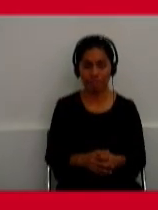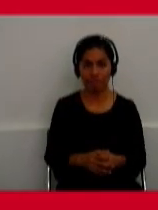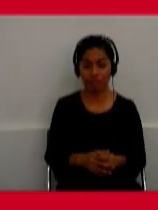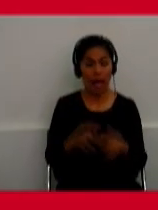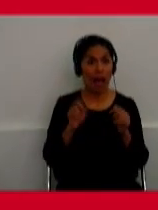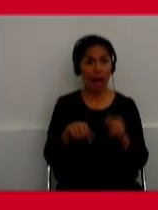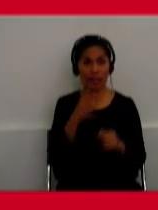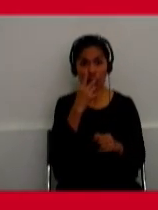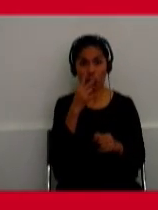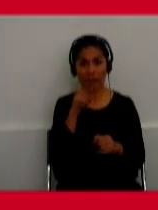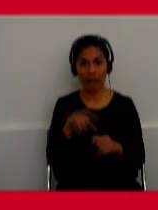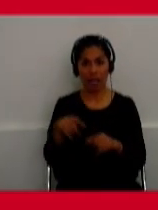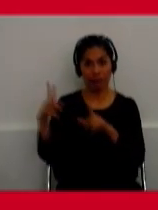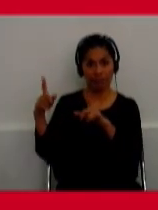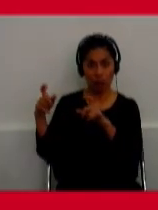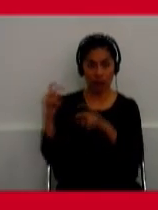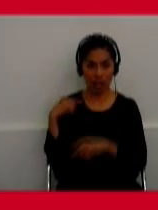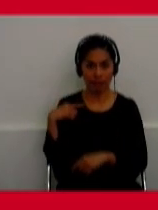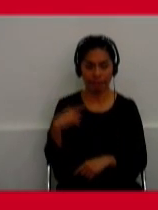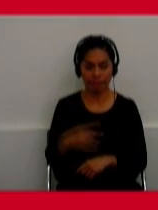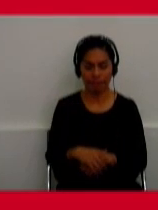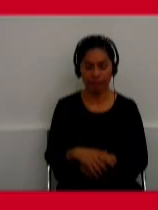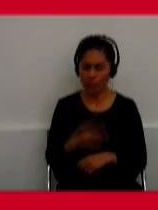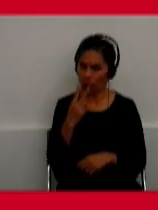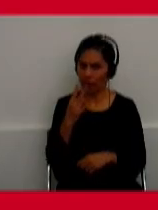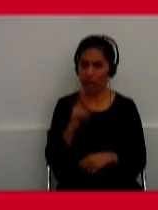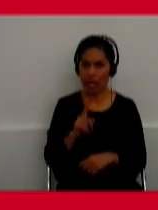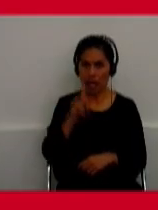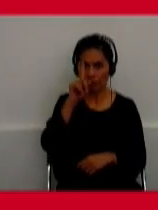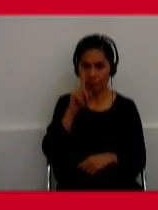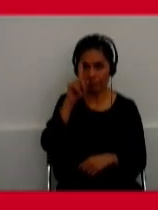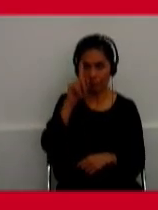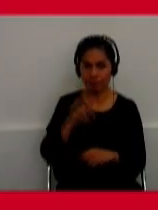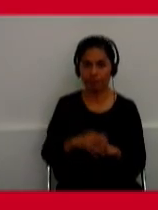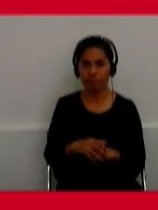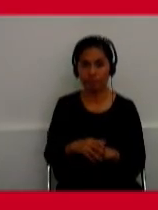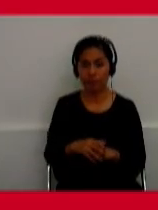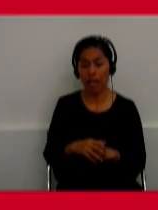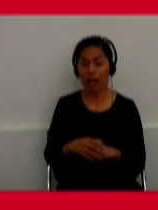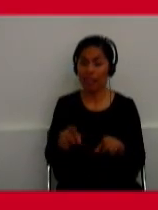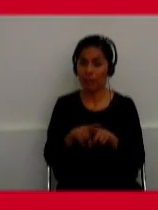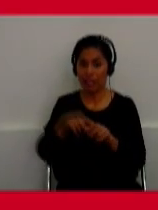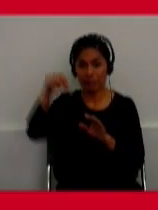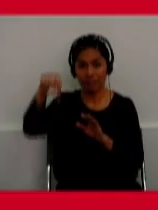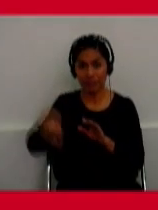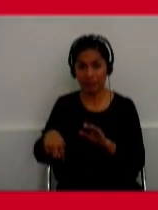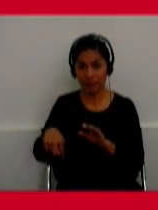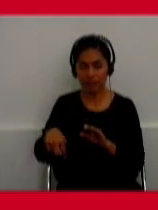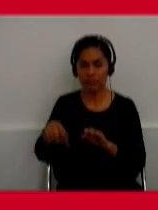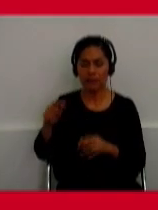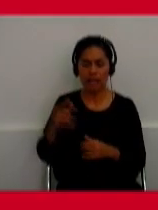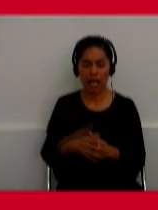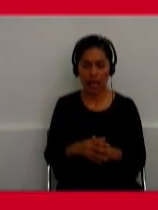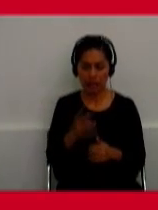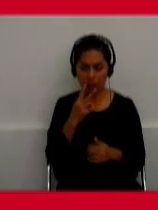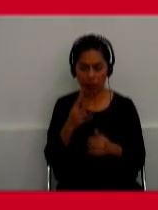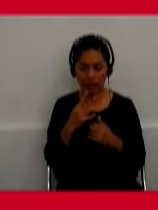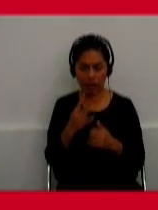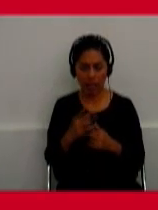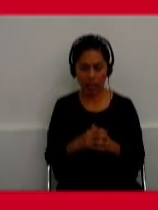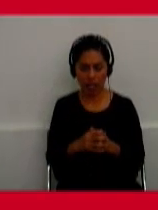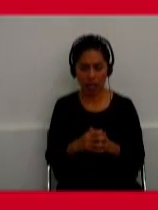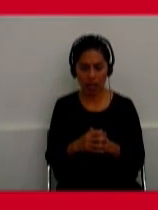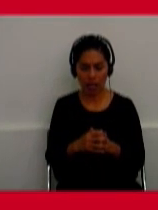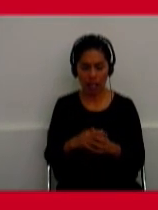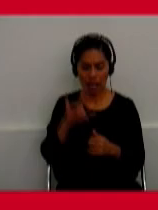Acá se puede ver algunas fotos de la clarificación en la parte superior, en la parte inferior también del underflow, ¿no? Cómo varía